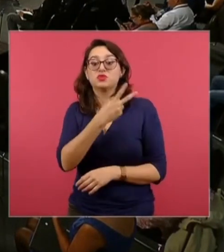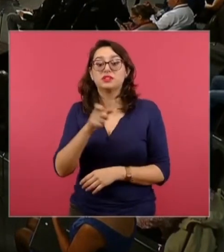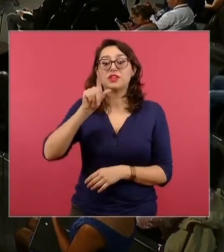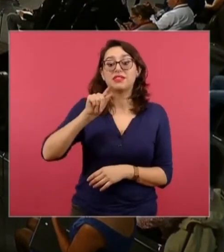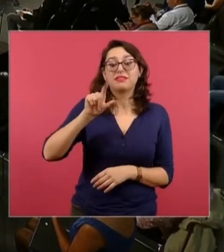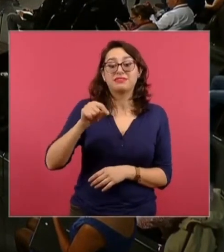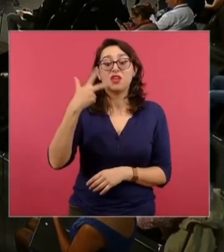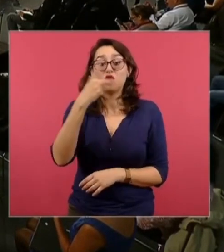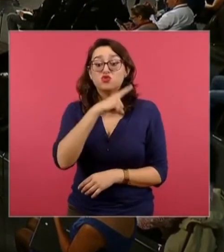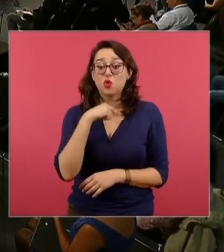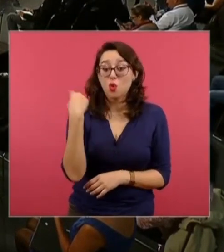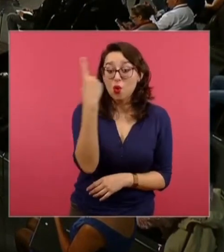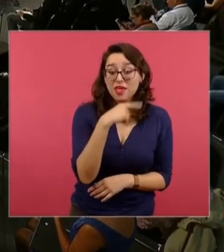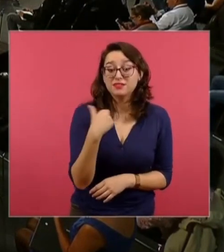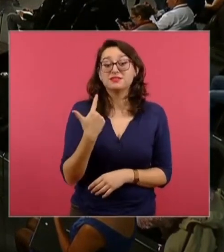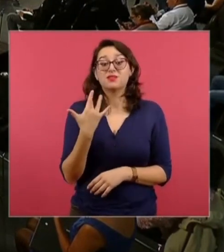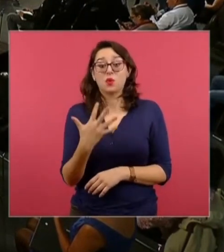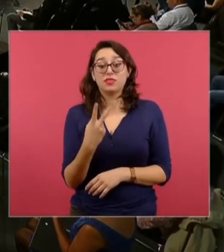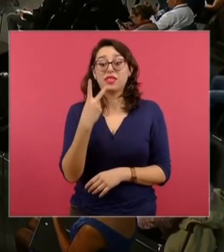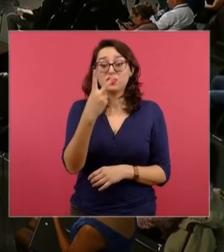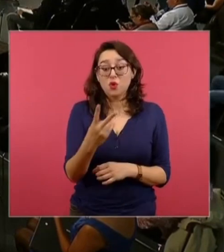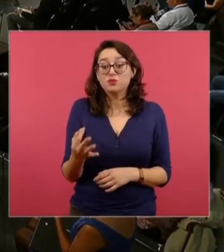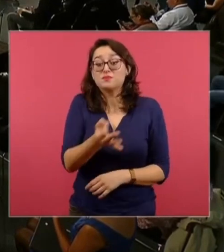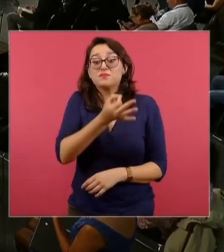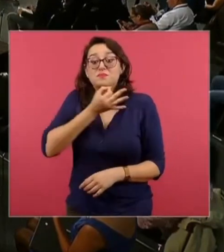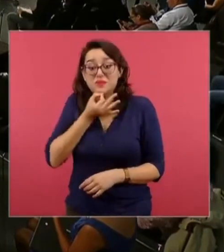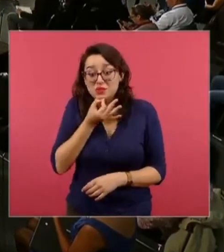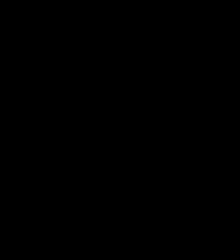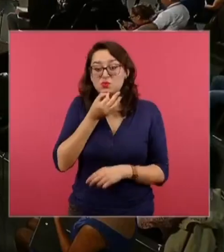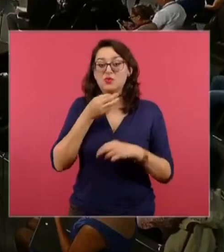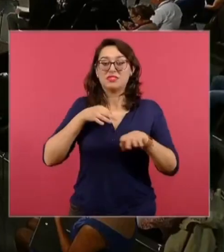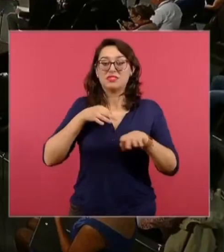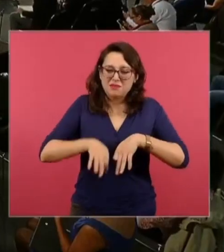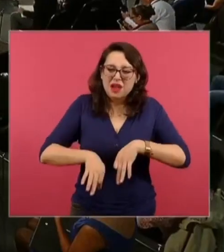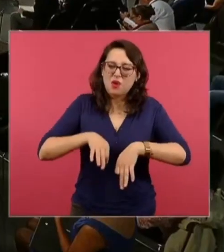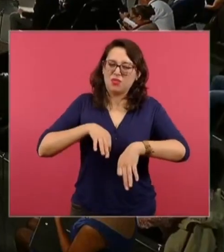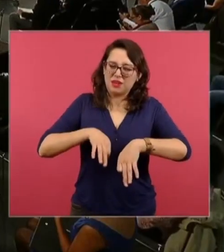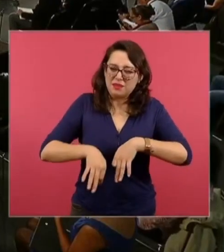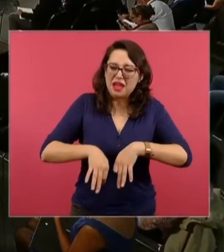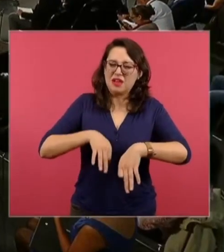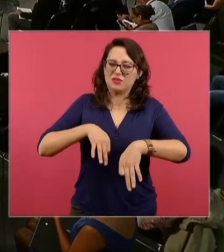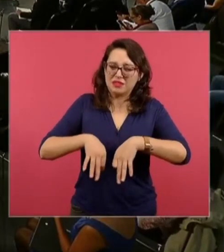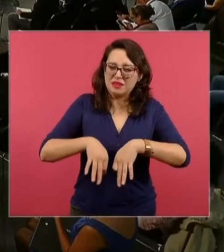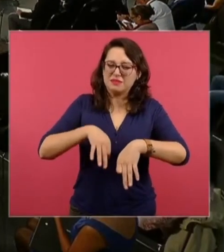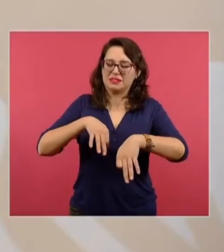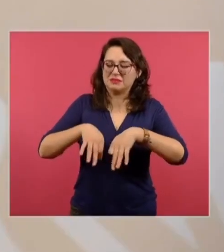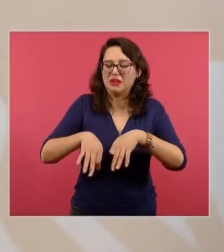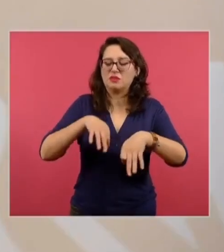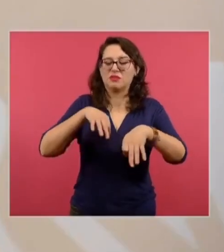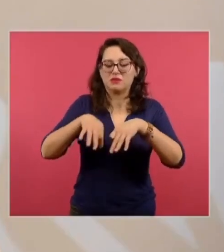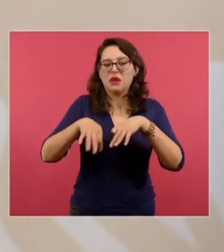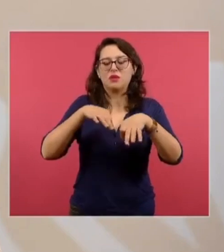279,278 horas, 52 minutos de formación, de seguimiento que se le dieron a los 1,998